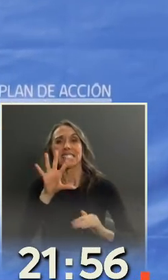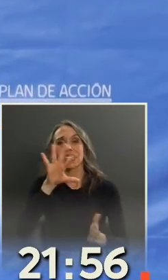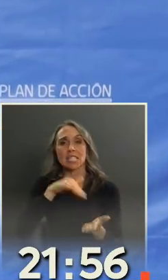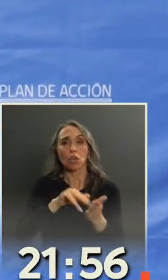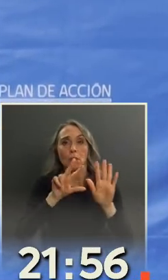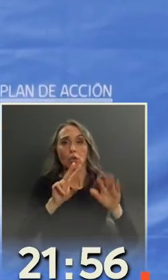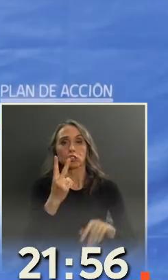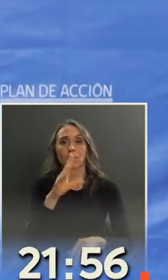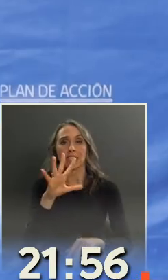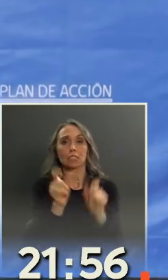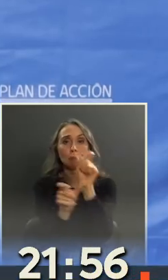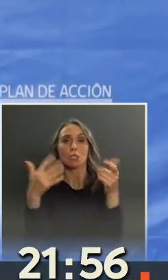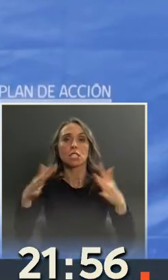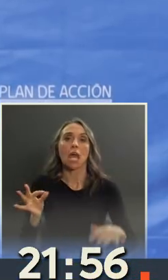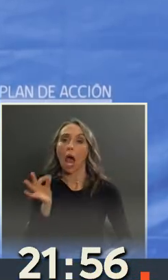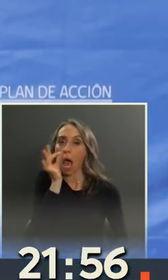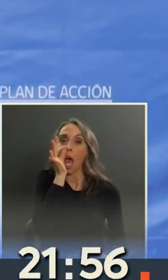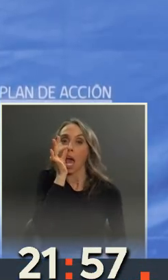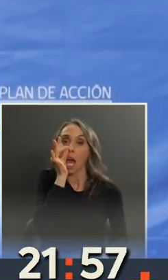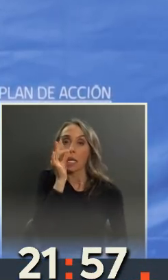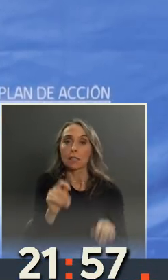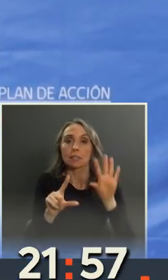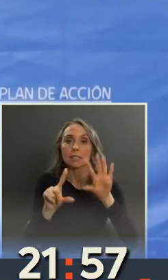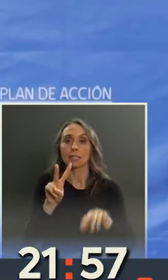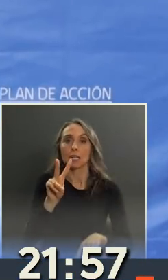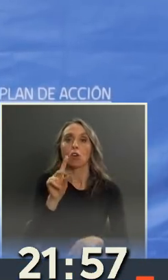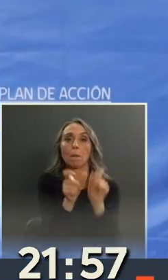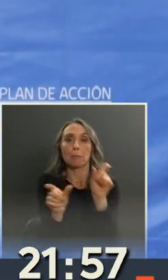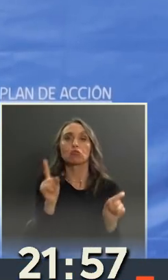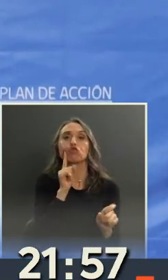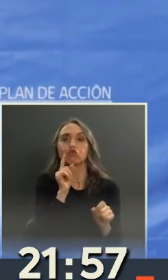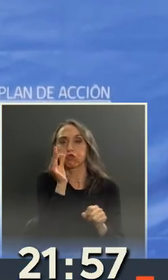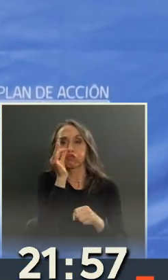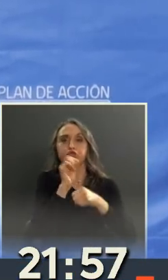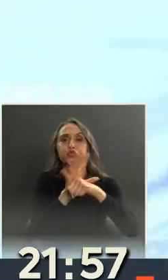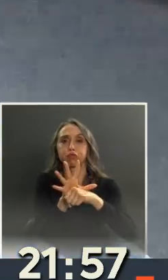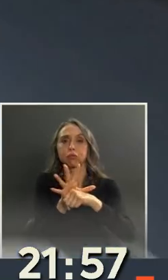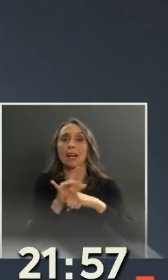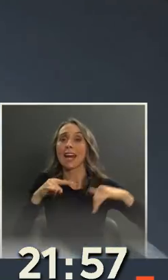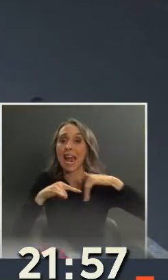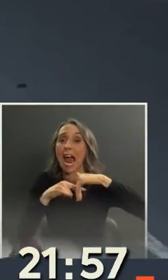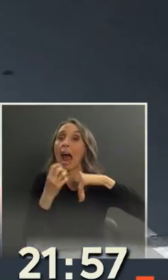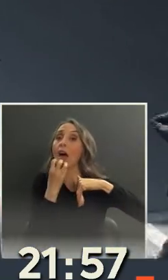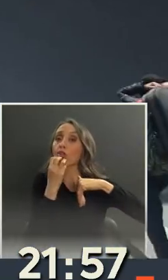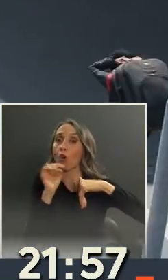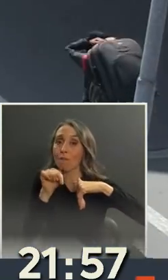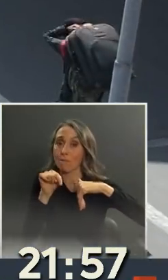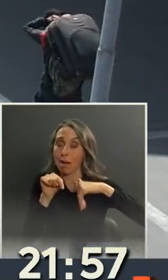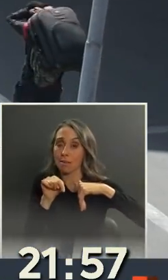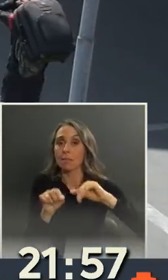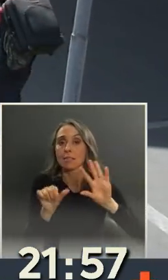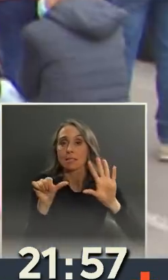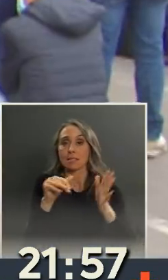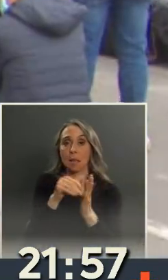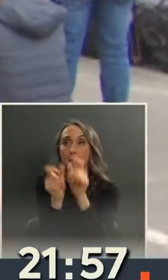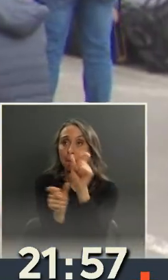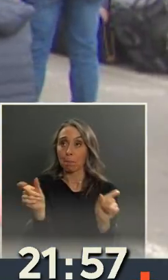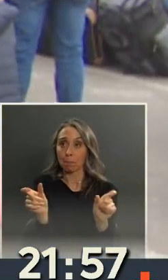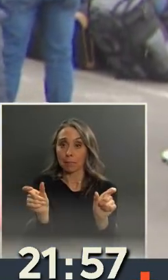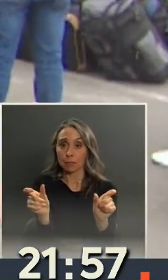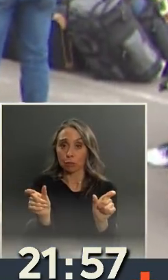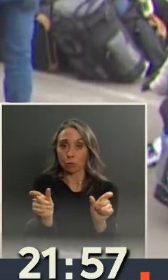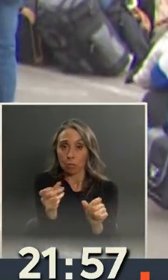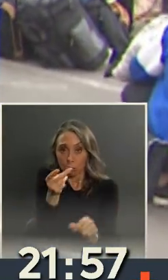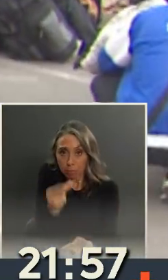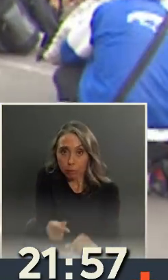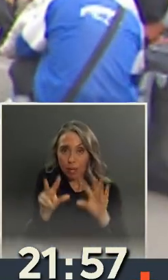5.825 test con 72 positivos, esto en el terminal de Antofagasta. Cerca de 6.000 en apenas 18